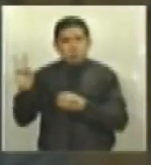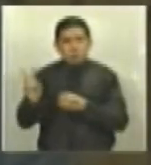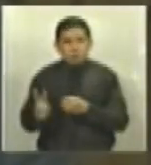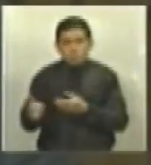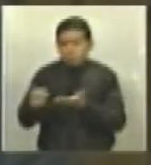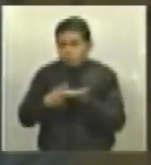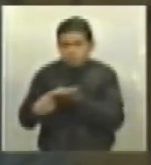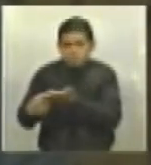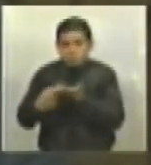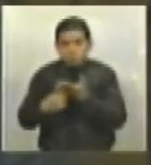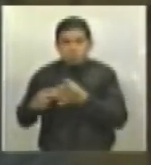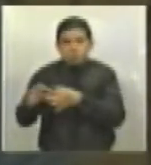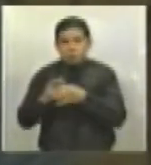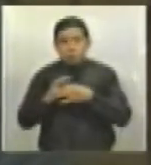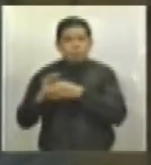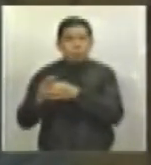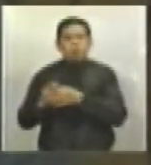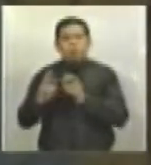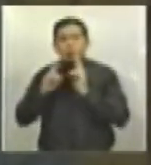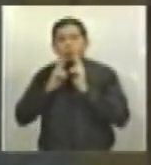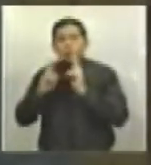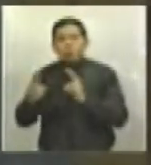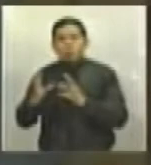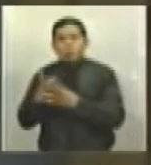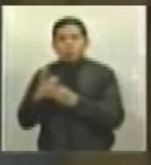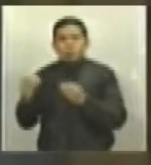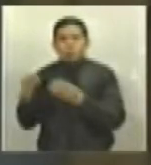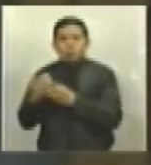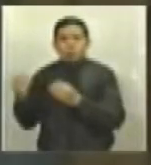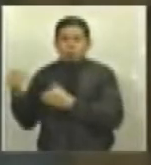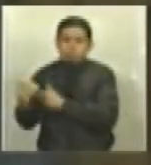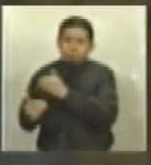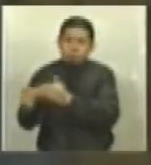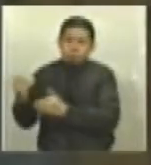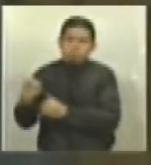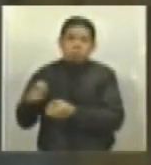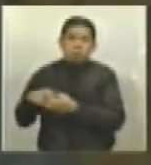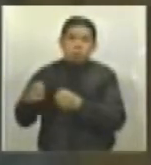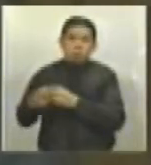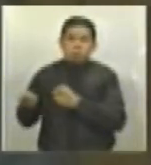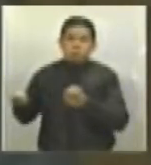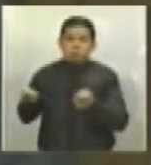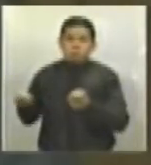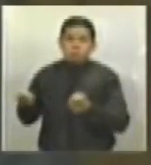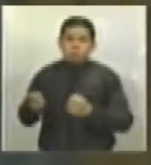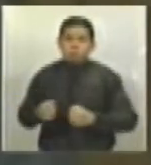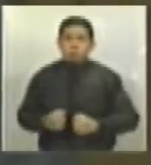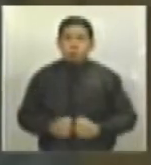de en conjunto dar respuestas a las distintas facetas que componen la problemática.